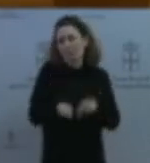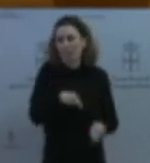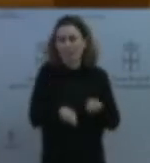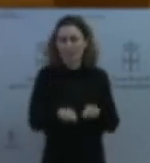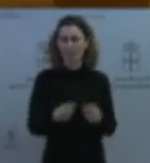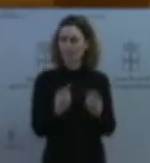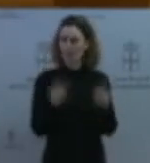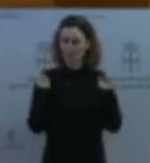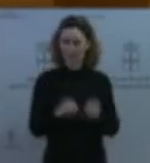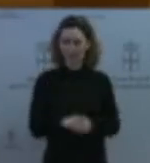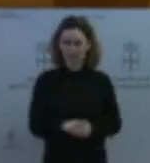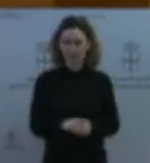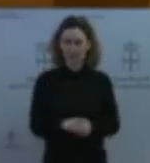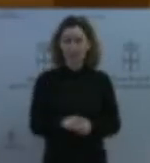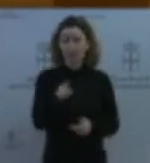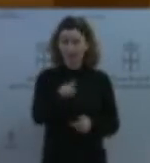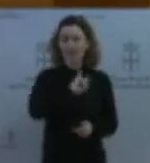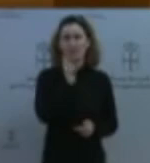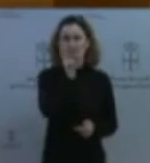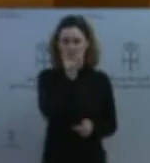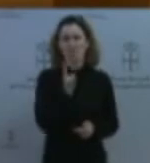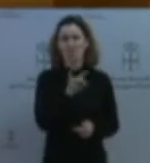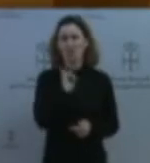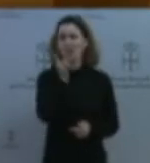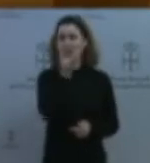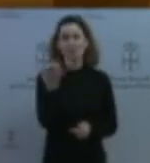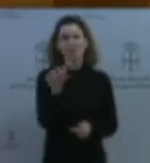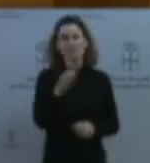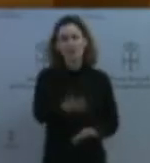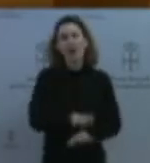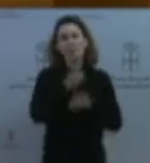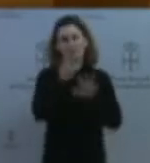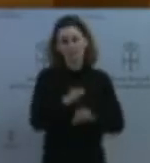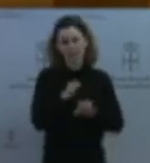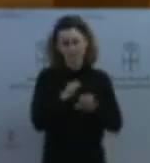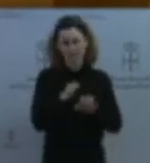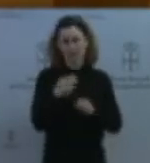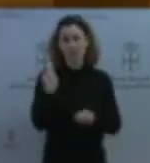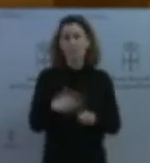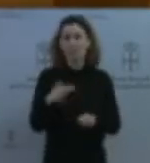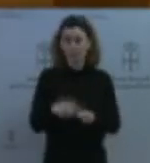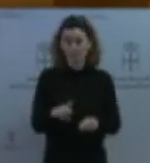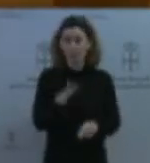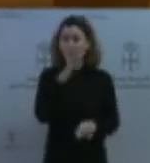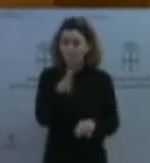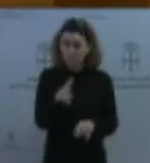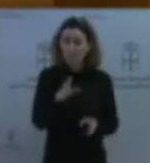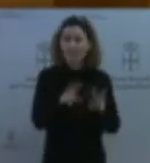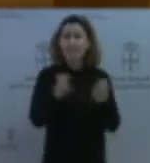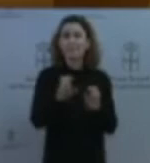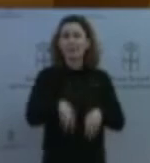que tenemos que aprender desde los sectores políticos que somos favorables a la reforma del Estatuto de Autonomía. Frente a los que